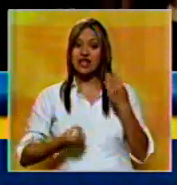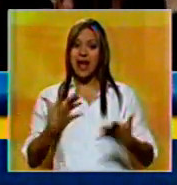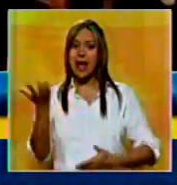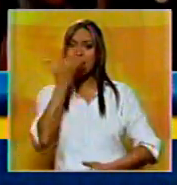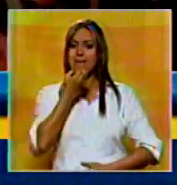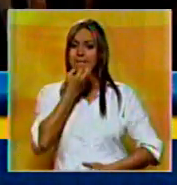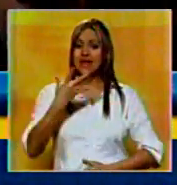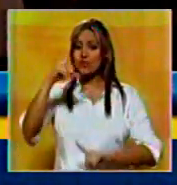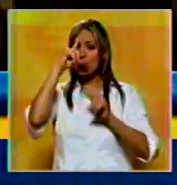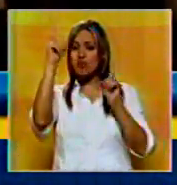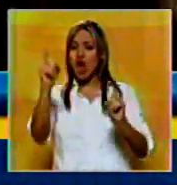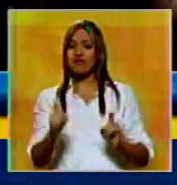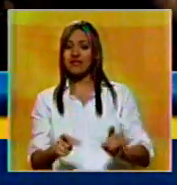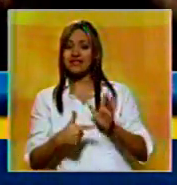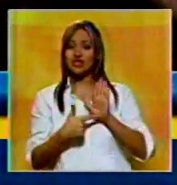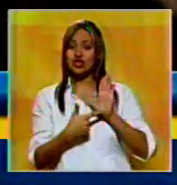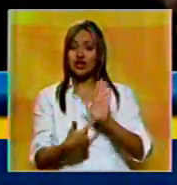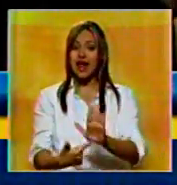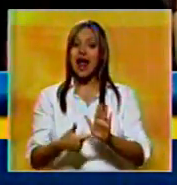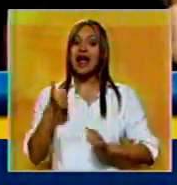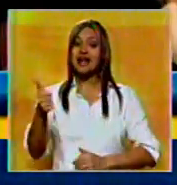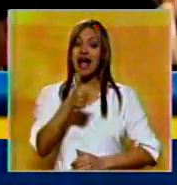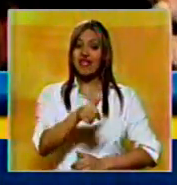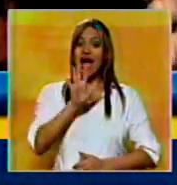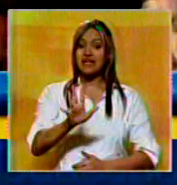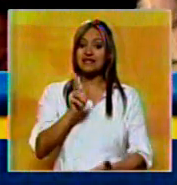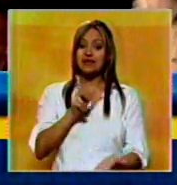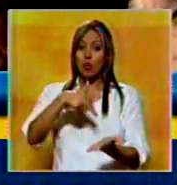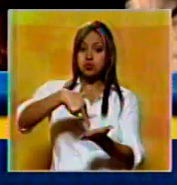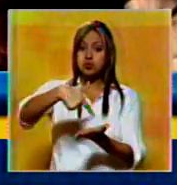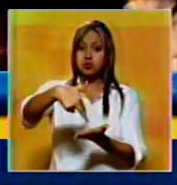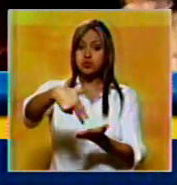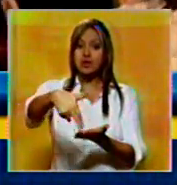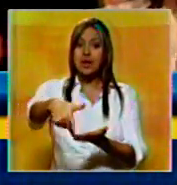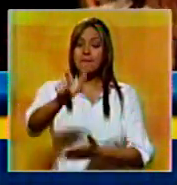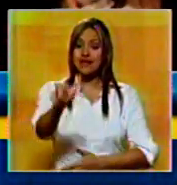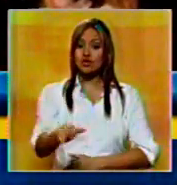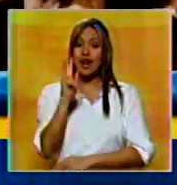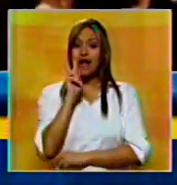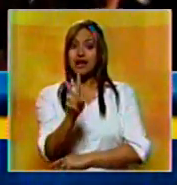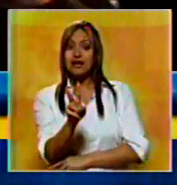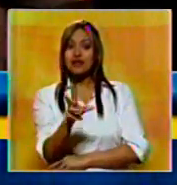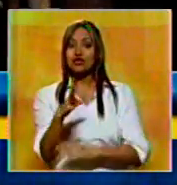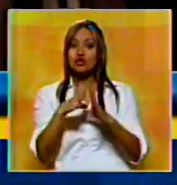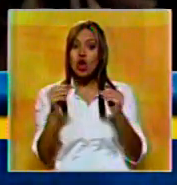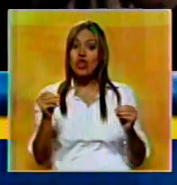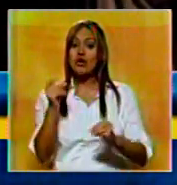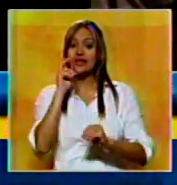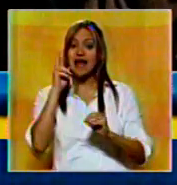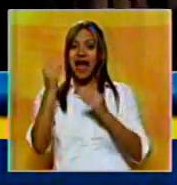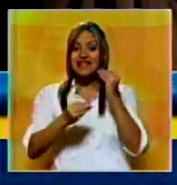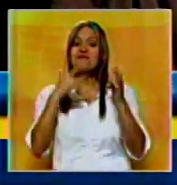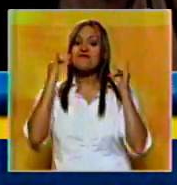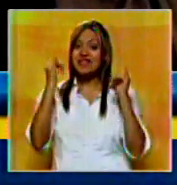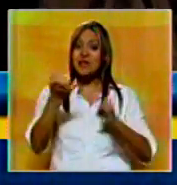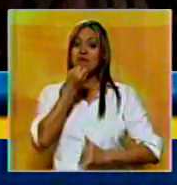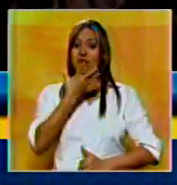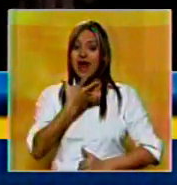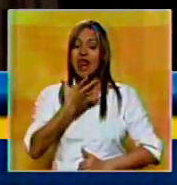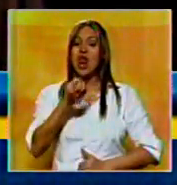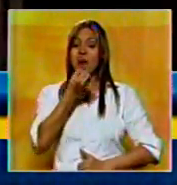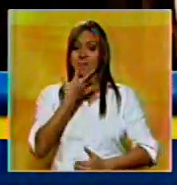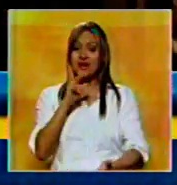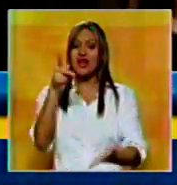belleza y profesionalidad en cada uno de sus pasos ante un público expectante que celebró su vuelta a la